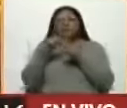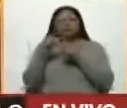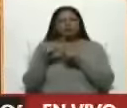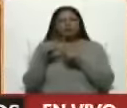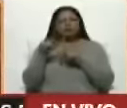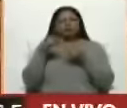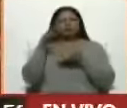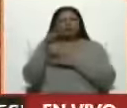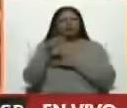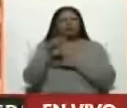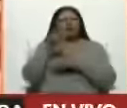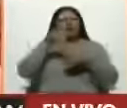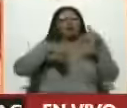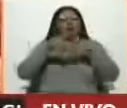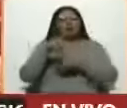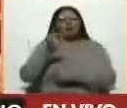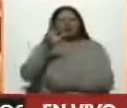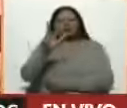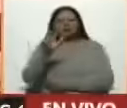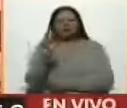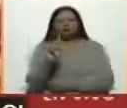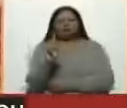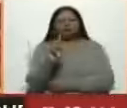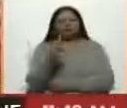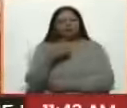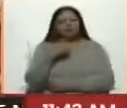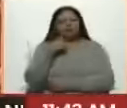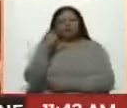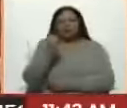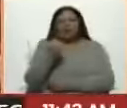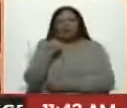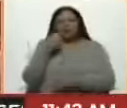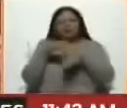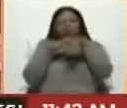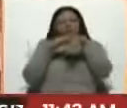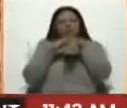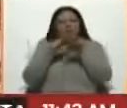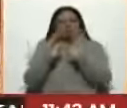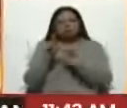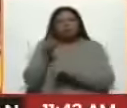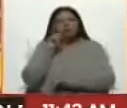vayan a votar 3. Eso es pura paja, perdónenme.